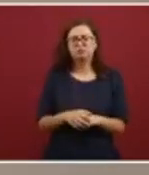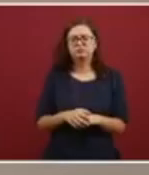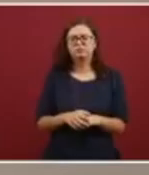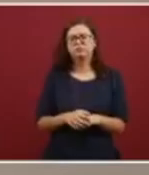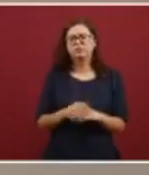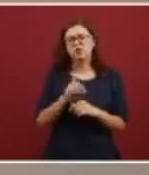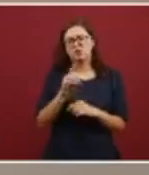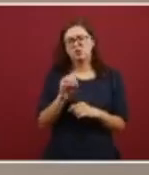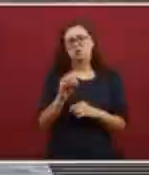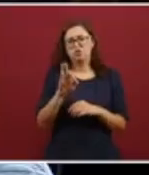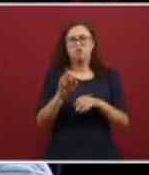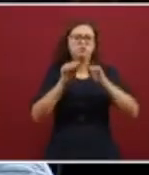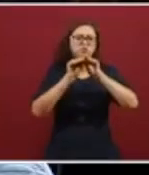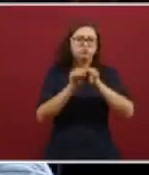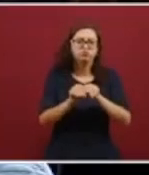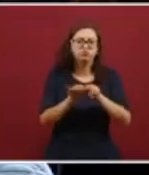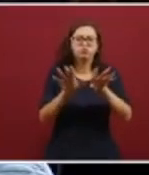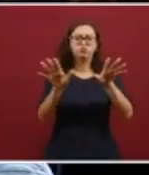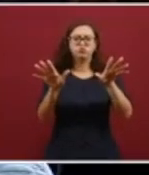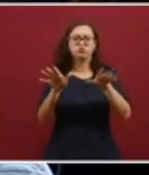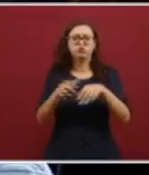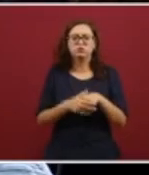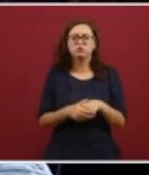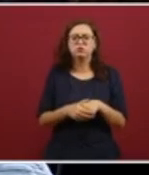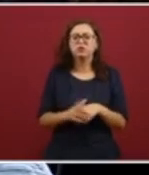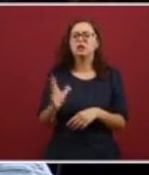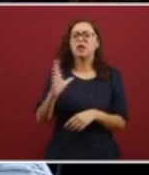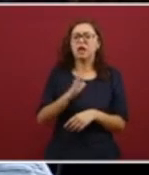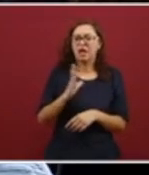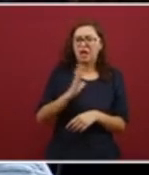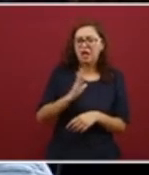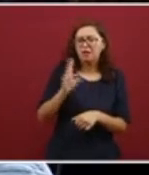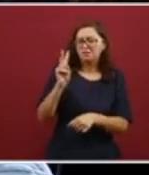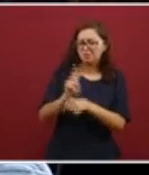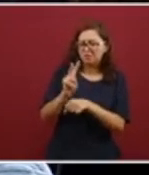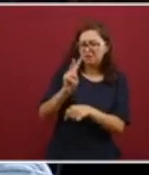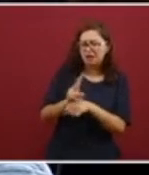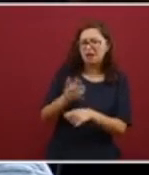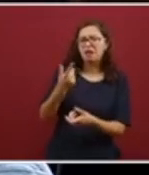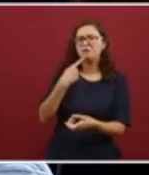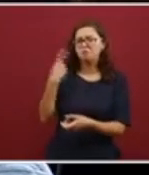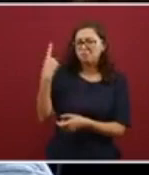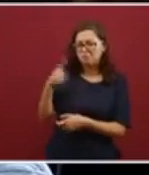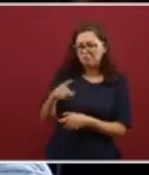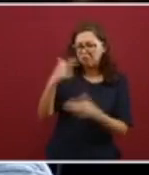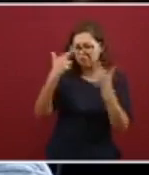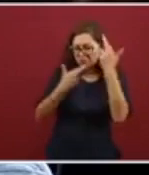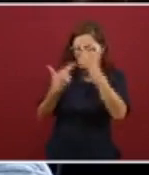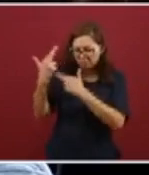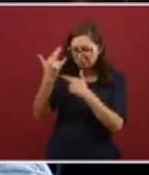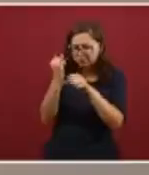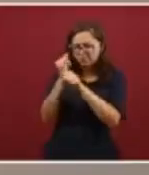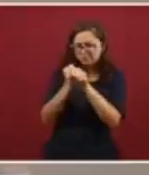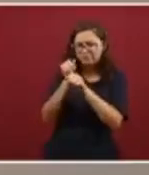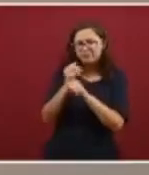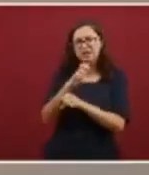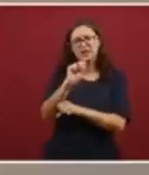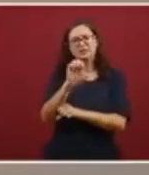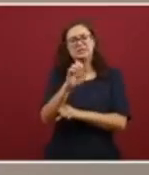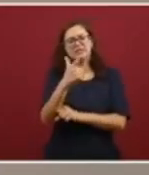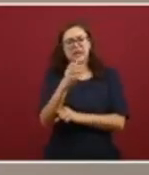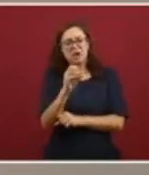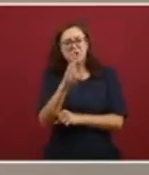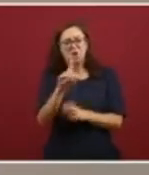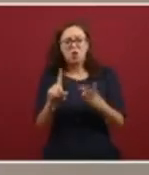Diario Oficial y esto a pesar de que existe una auditoría que donde prohíbe que la SEGOB y la Secretaría